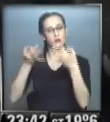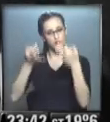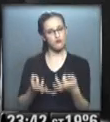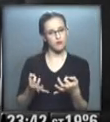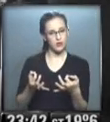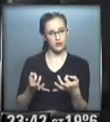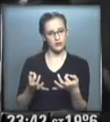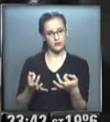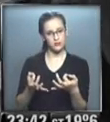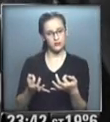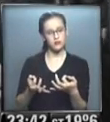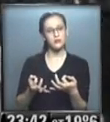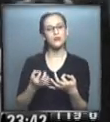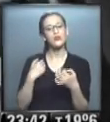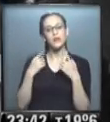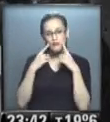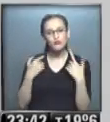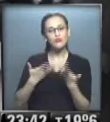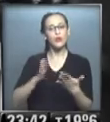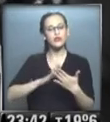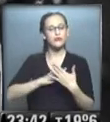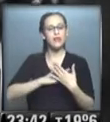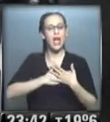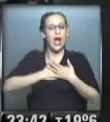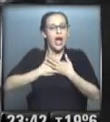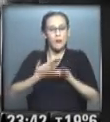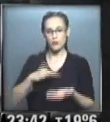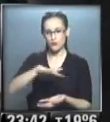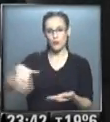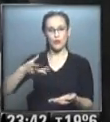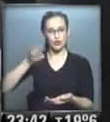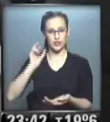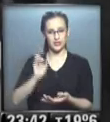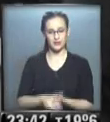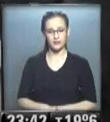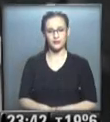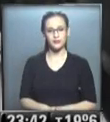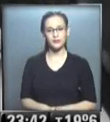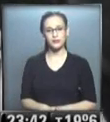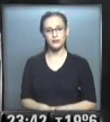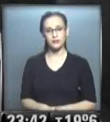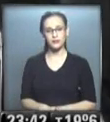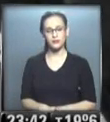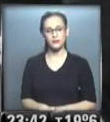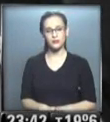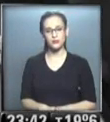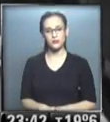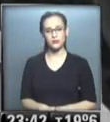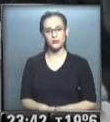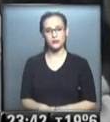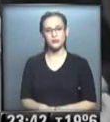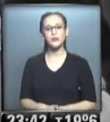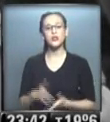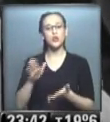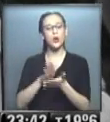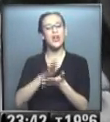sé que es la demostración de afecto hacia mi pueblo. He sido testigo del fervor, del cariño del pueblo por el presidente Cámpora